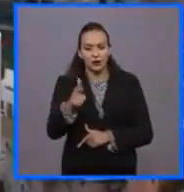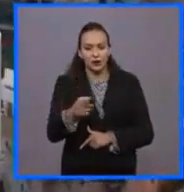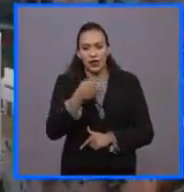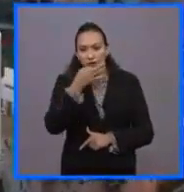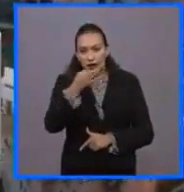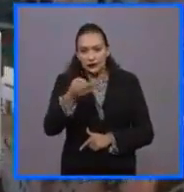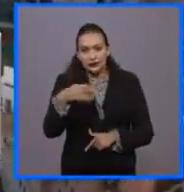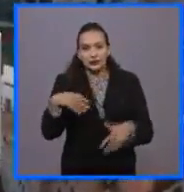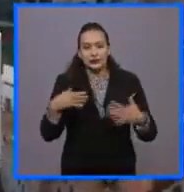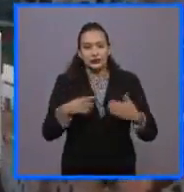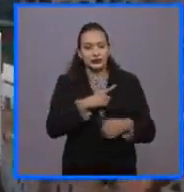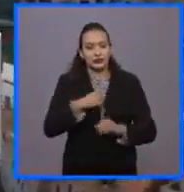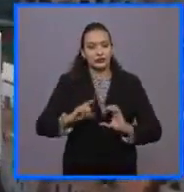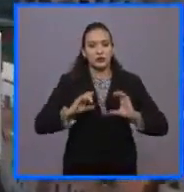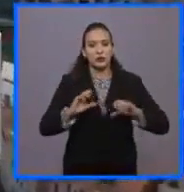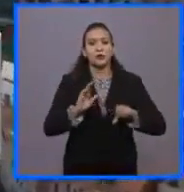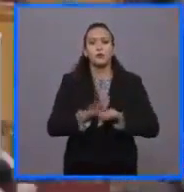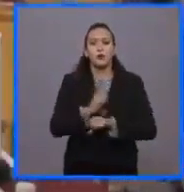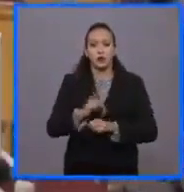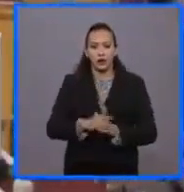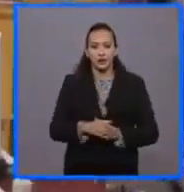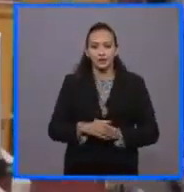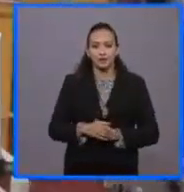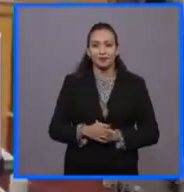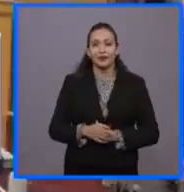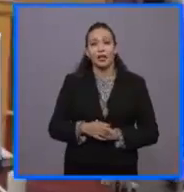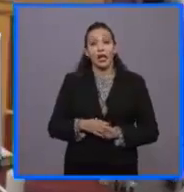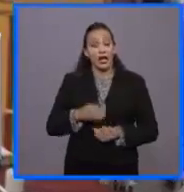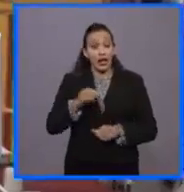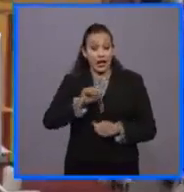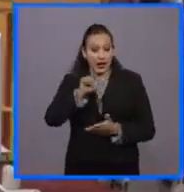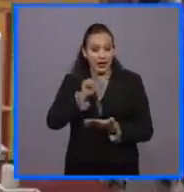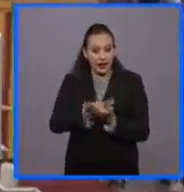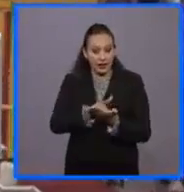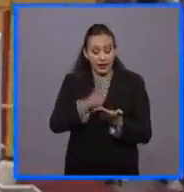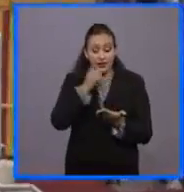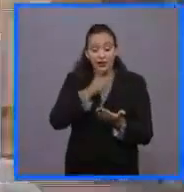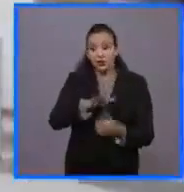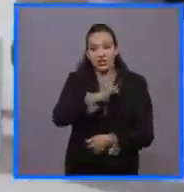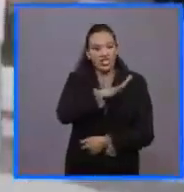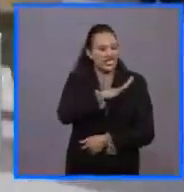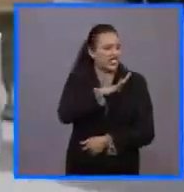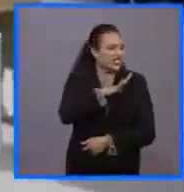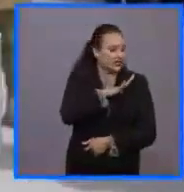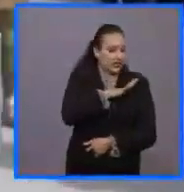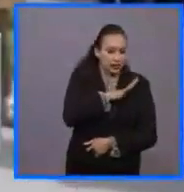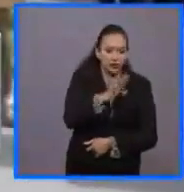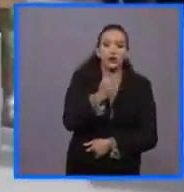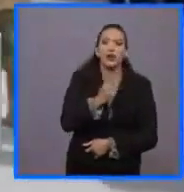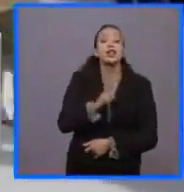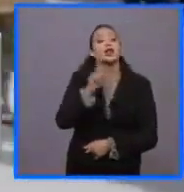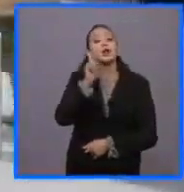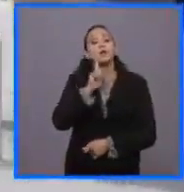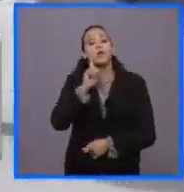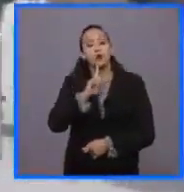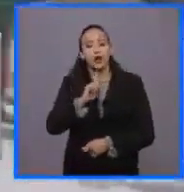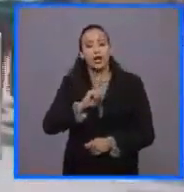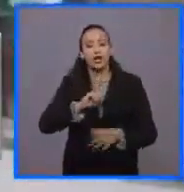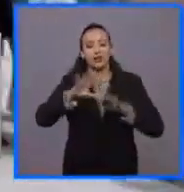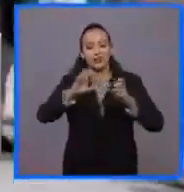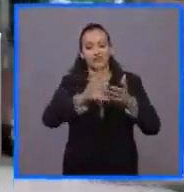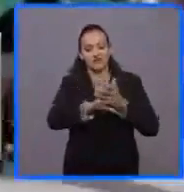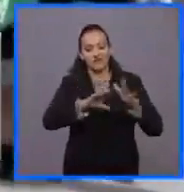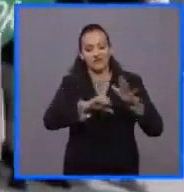agravio comparado para el Estado, luego de que la actual legislatura rechazara despenalizar el aborto y archivara la